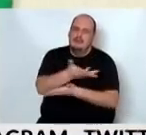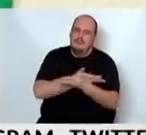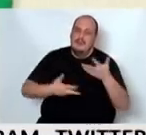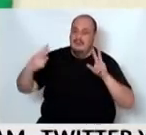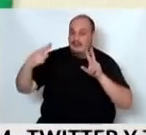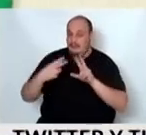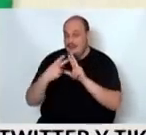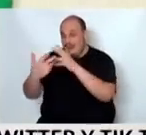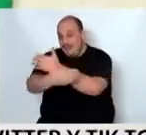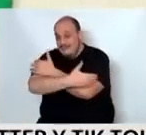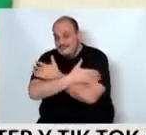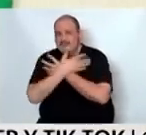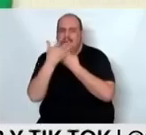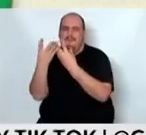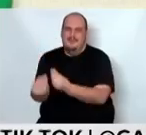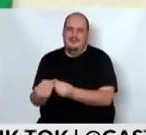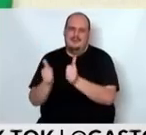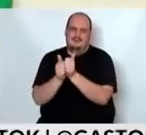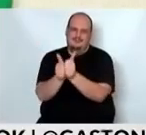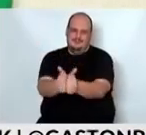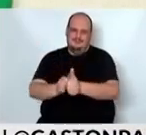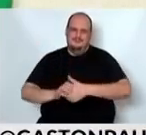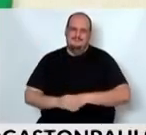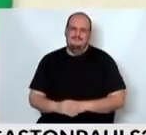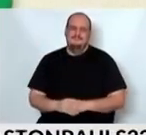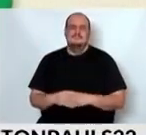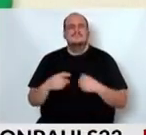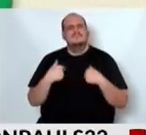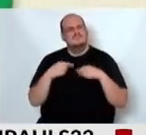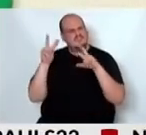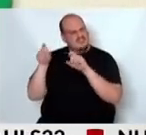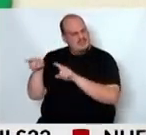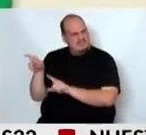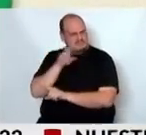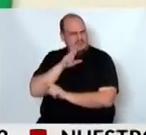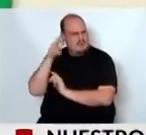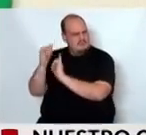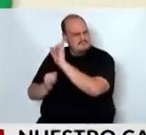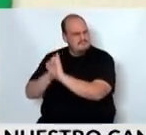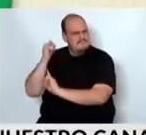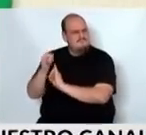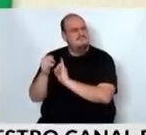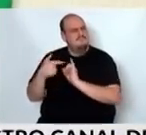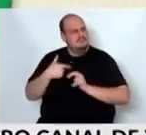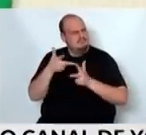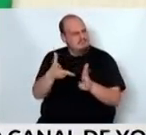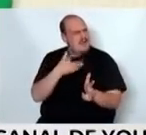y acompañarnos. Yo quiero decir algo en relación a esto que ella contaba, que es que su hermano